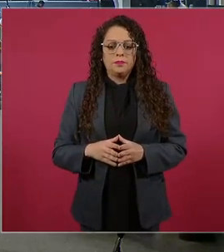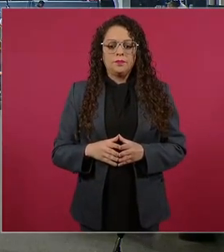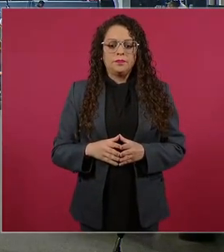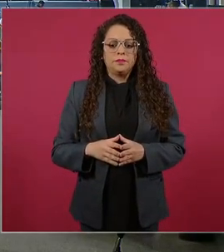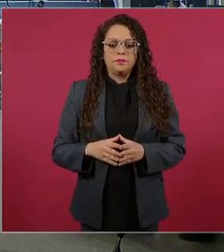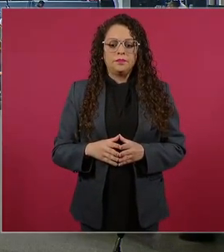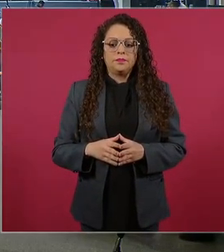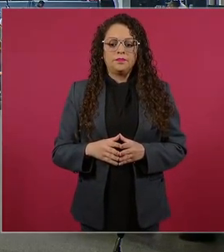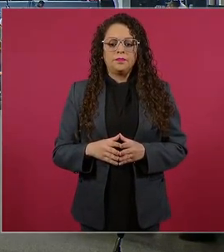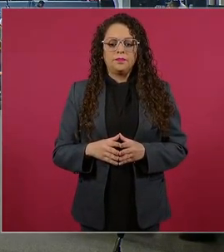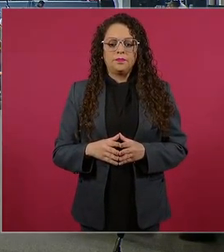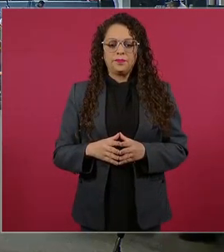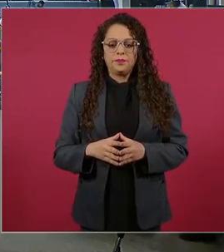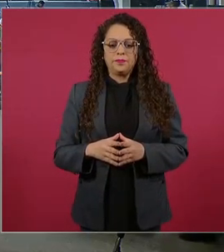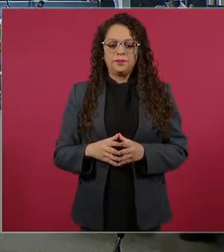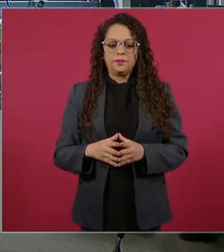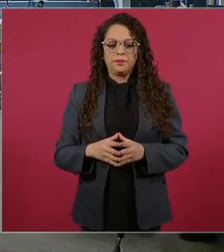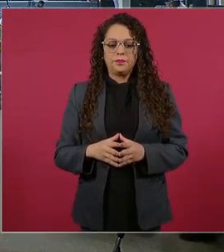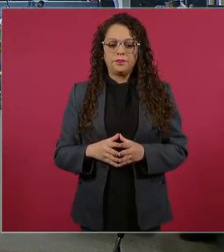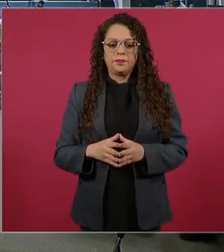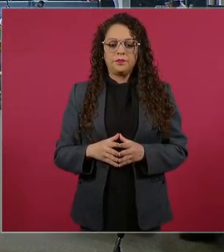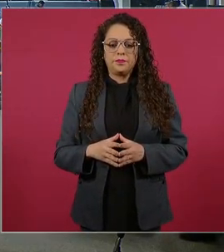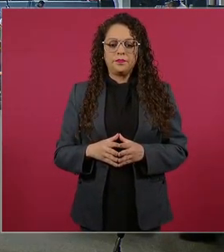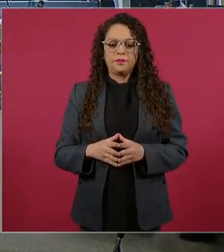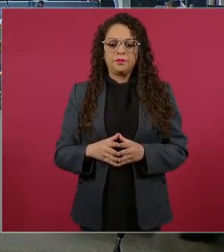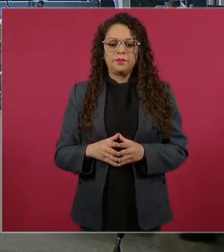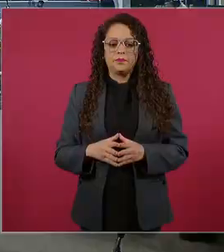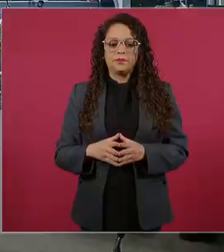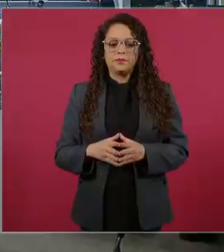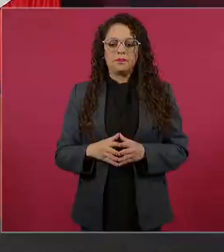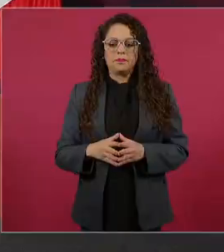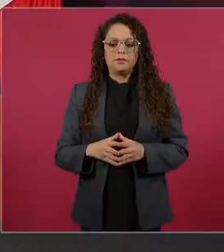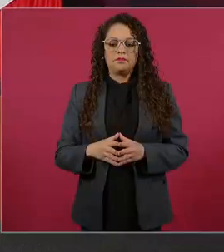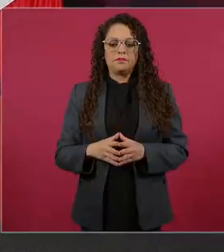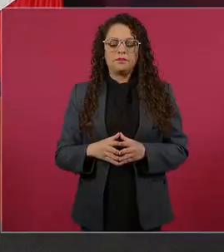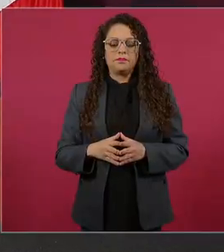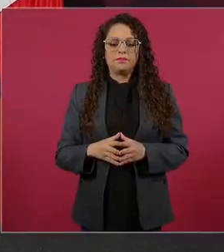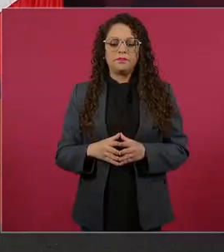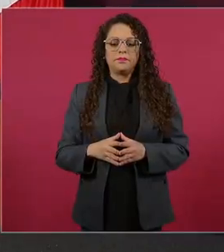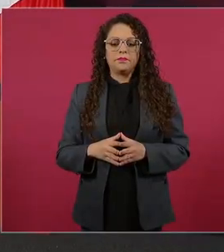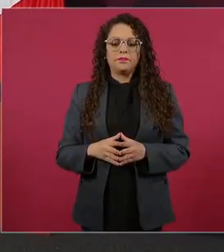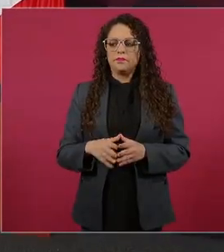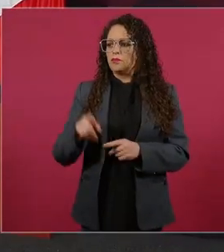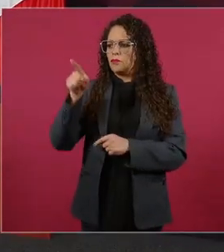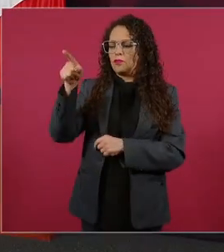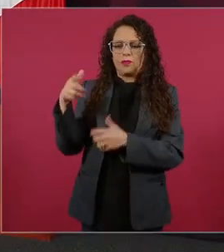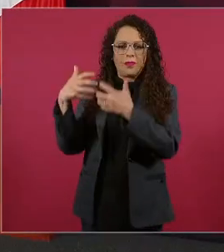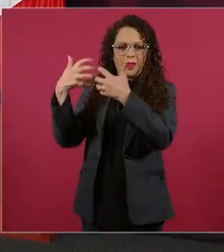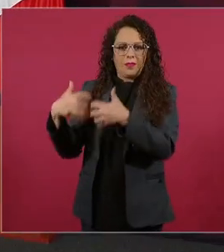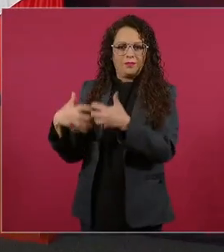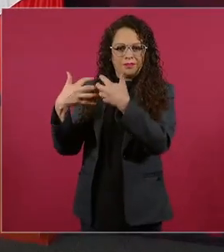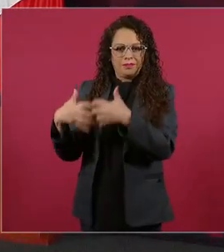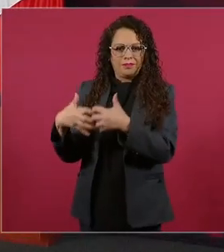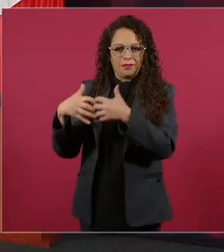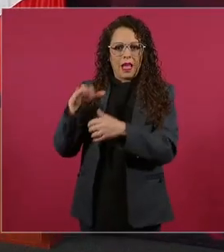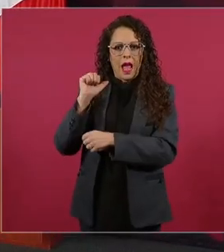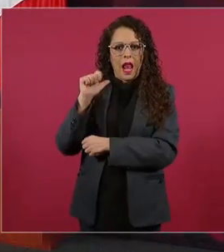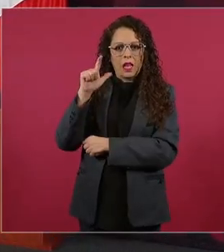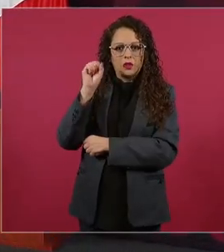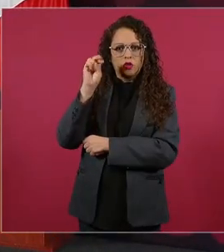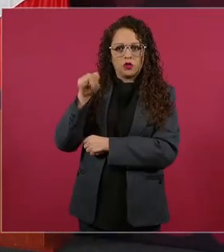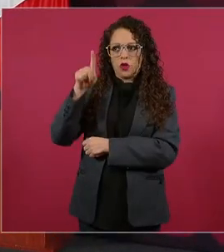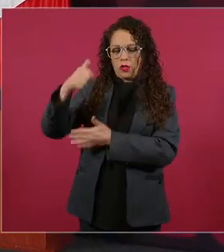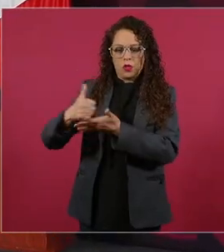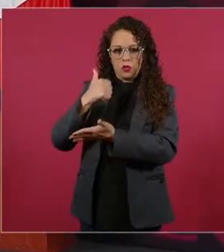papel tiene o qué lugar ocupa la planta de Alstom en Ciudad